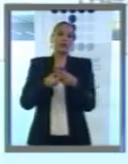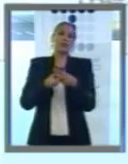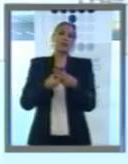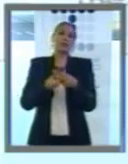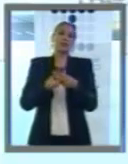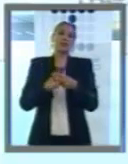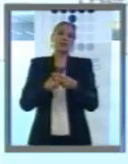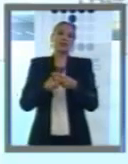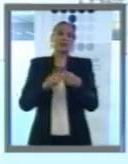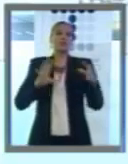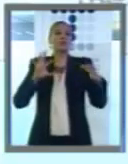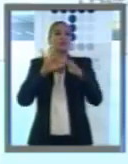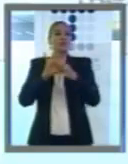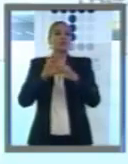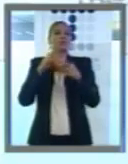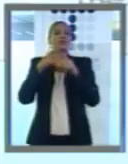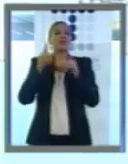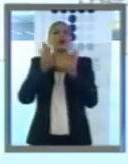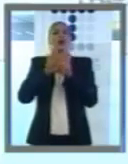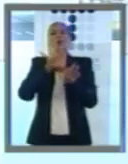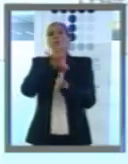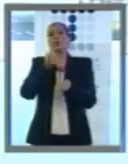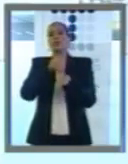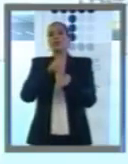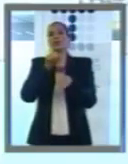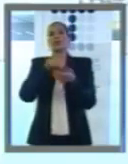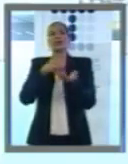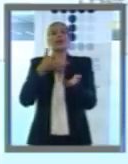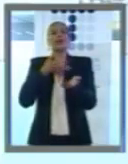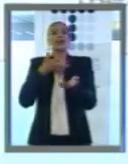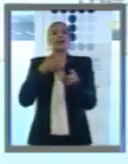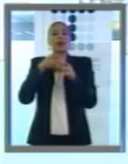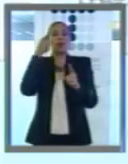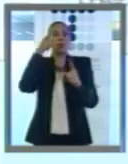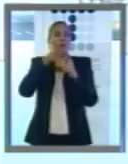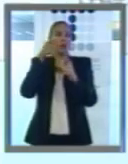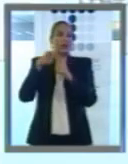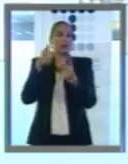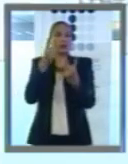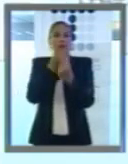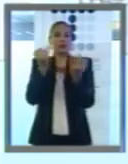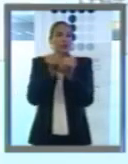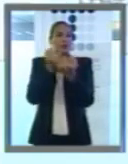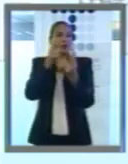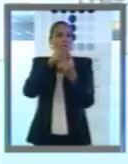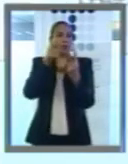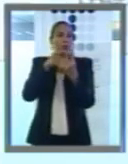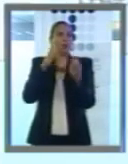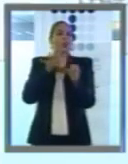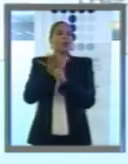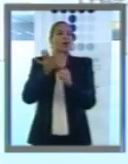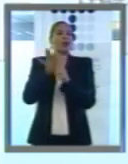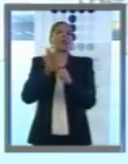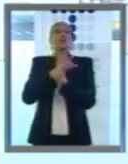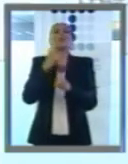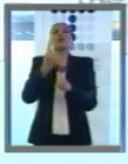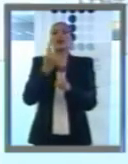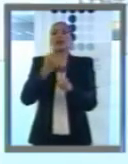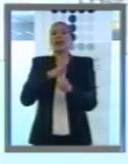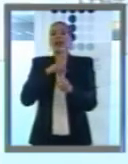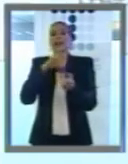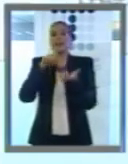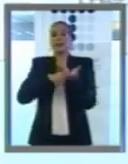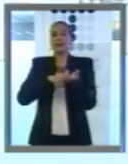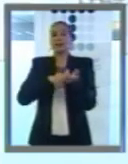empezaría a conjugarse con posturas integrales en lo cual tienen objetivos comunes. ¿Por qué tienen objetivos comunes? Porque se trató